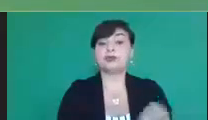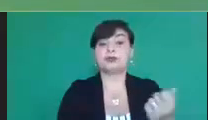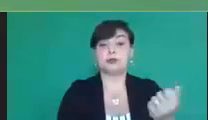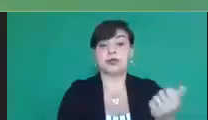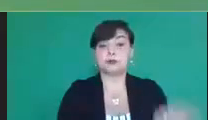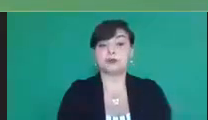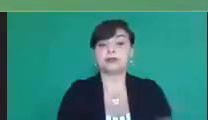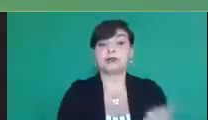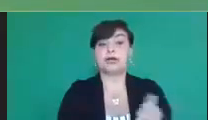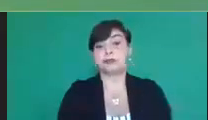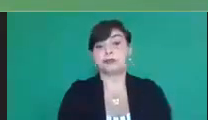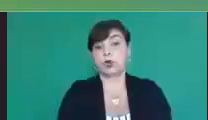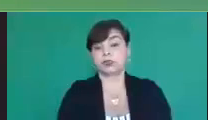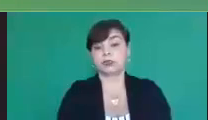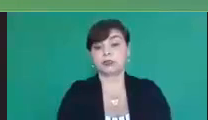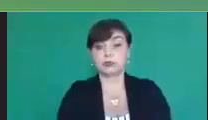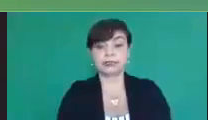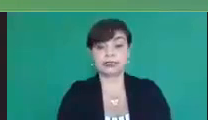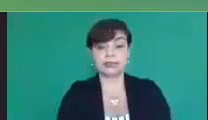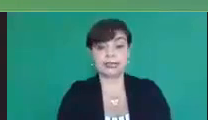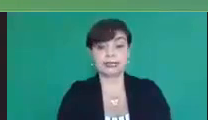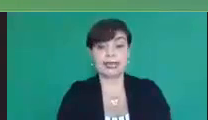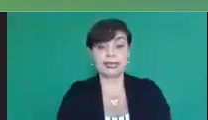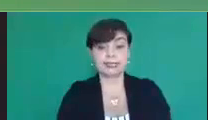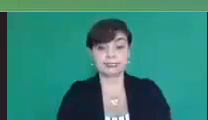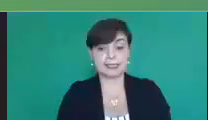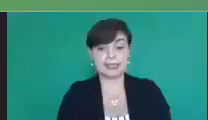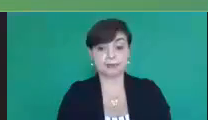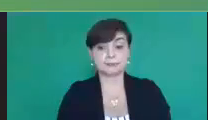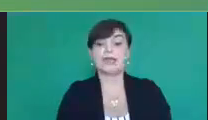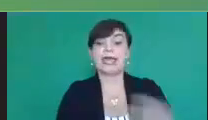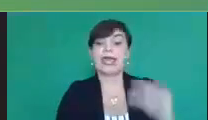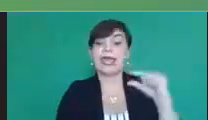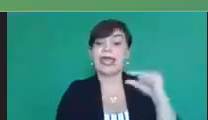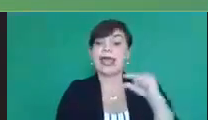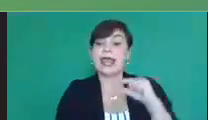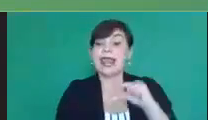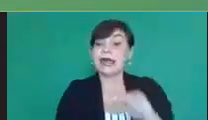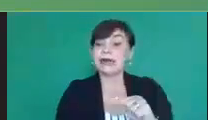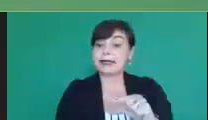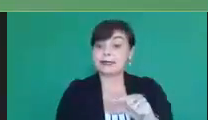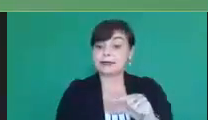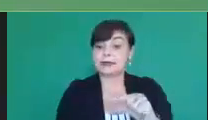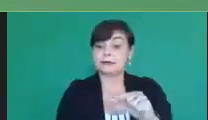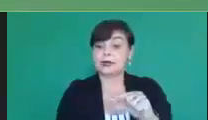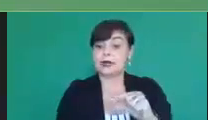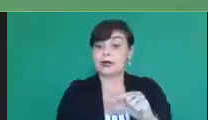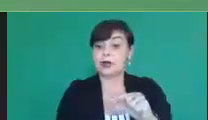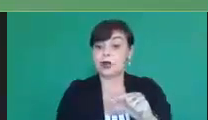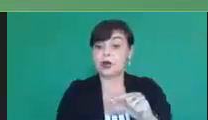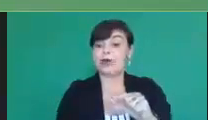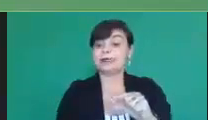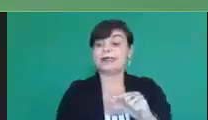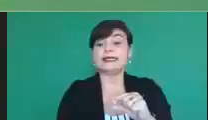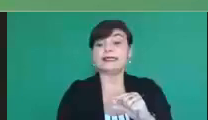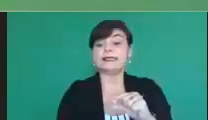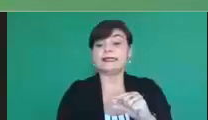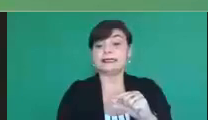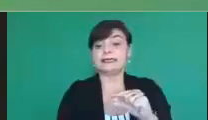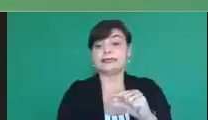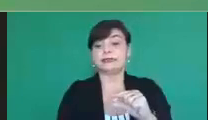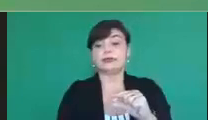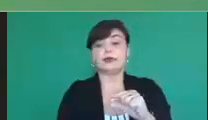toma de muestra de O157 y STEC. La barrita roja quiere decir